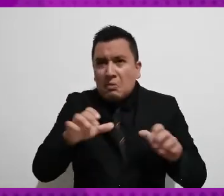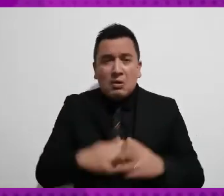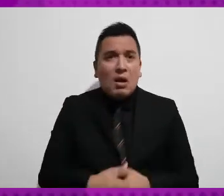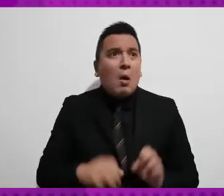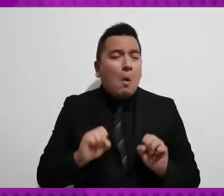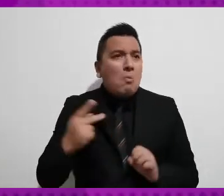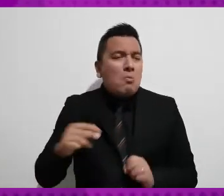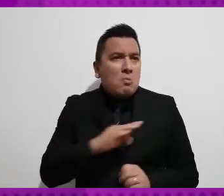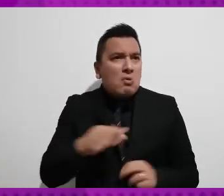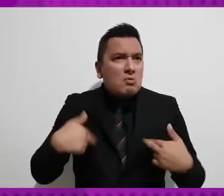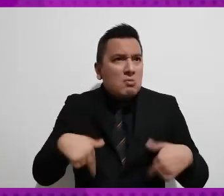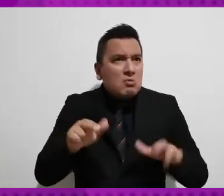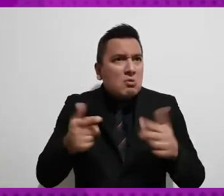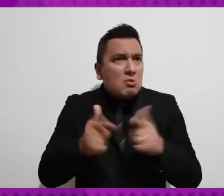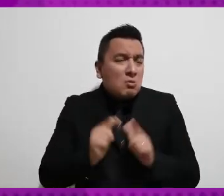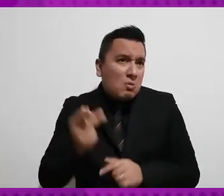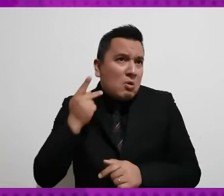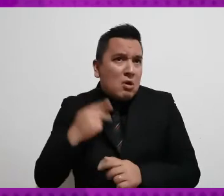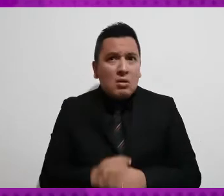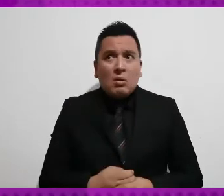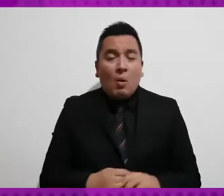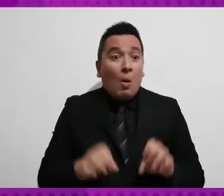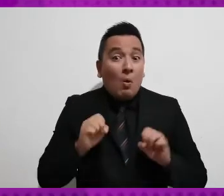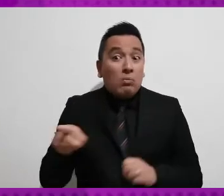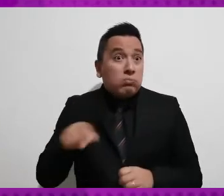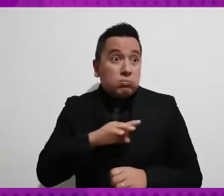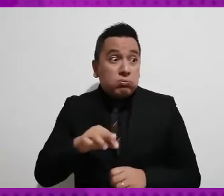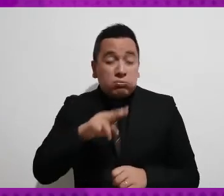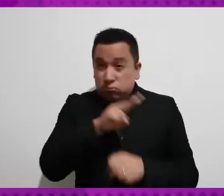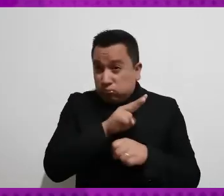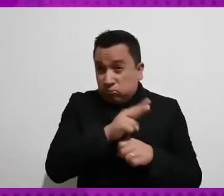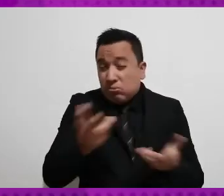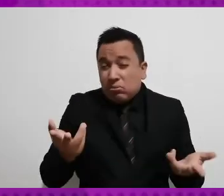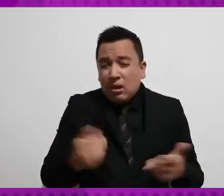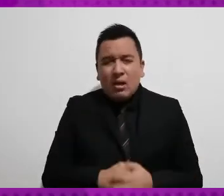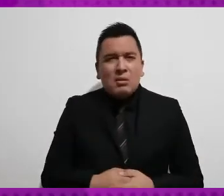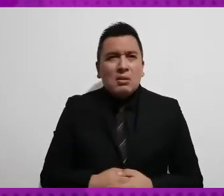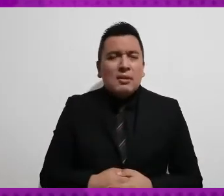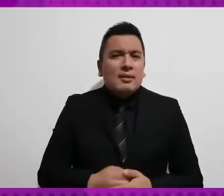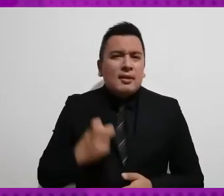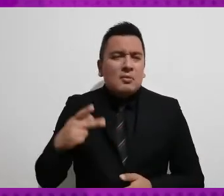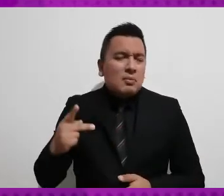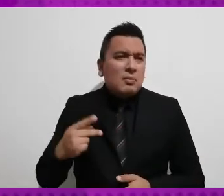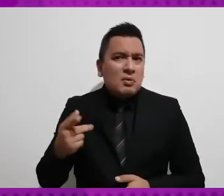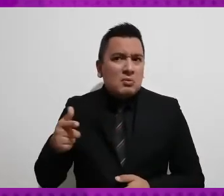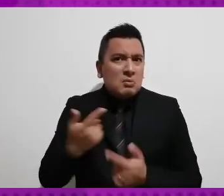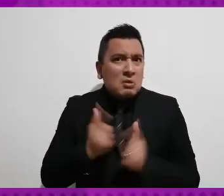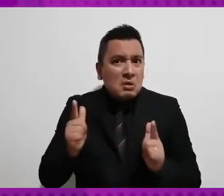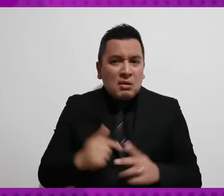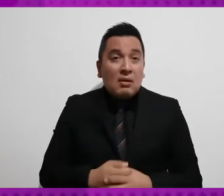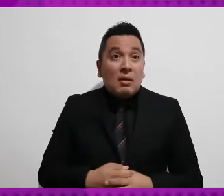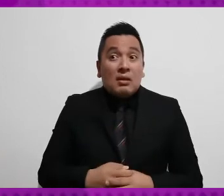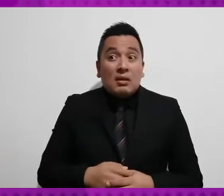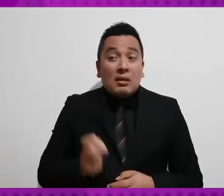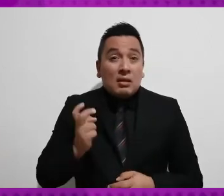ser representantes de partido político y también pueden ser observadores electorales. Entonces deben tener pleno conocimiento de que por